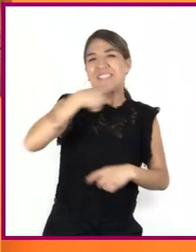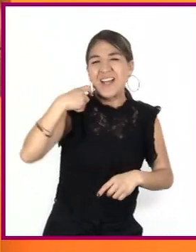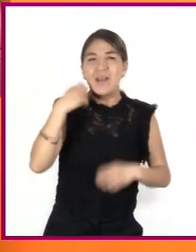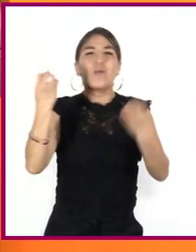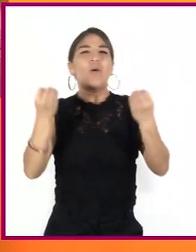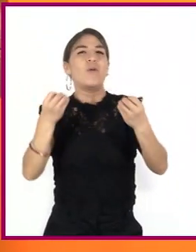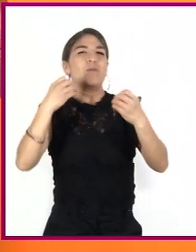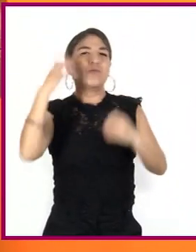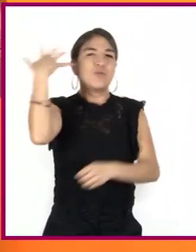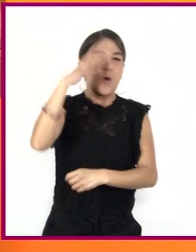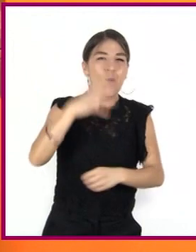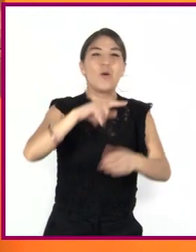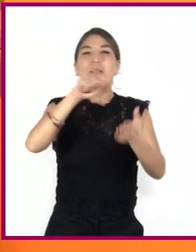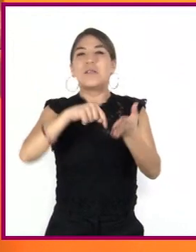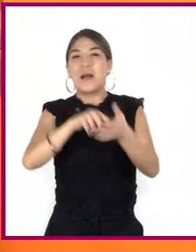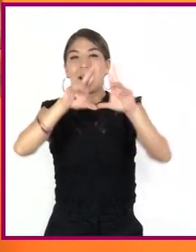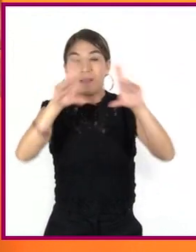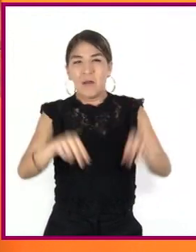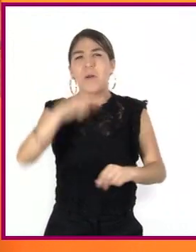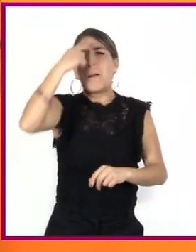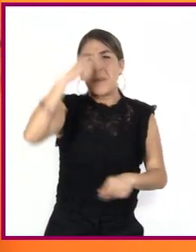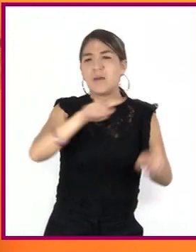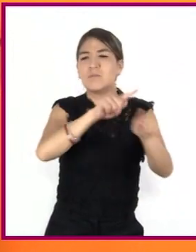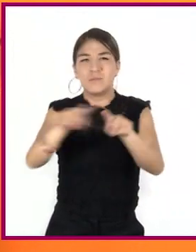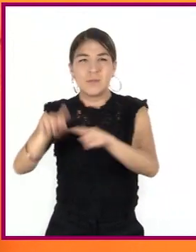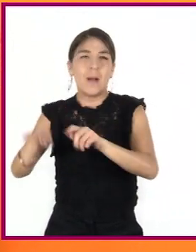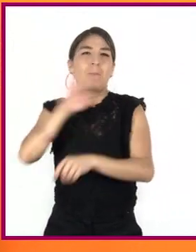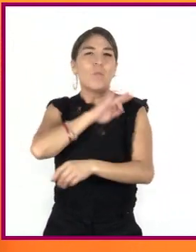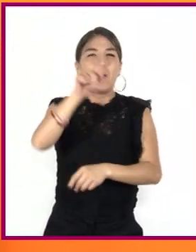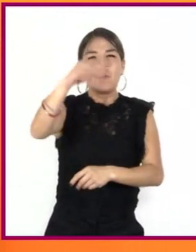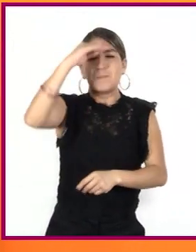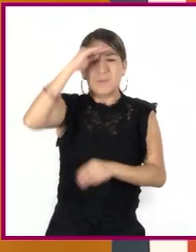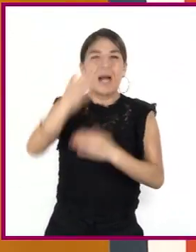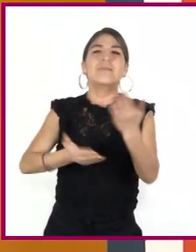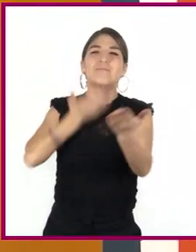plantear mejores decisiones para sugerir nuevas alternativas de solución.